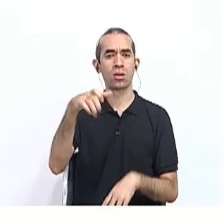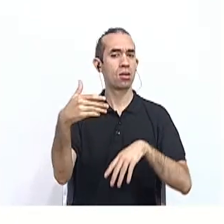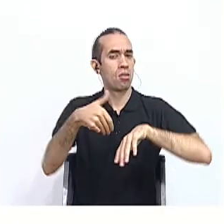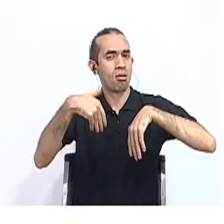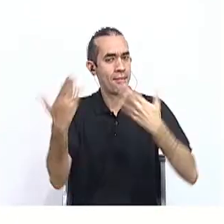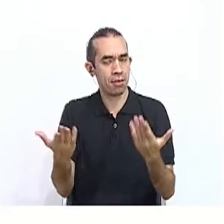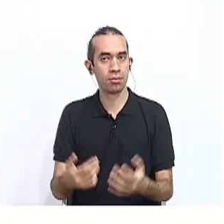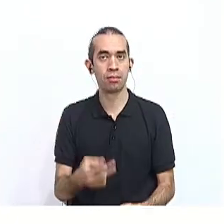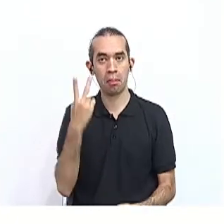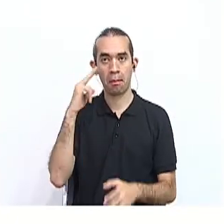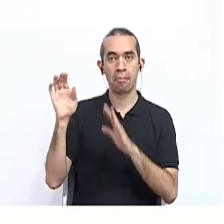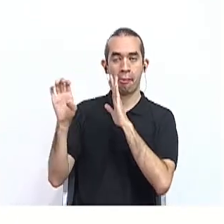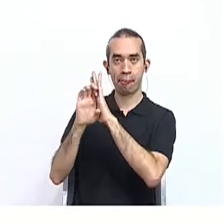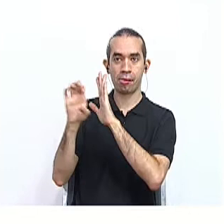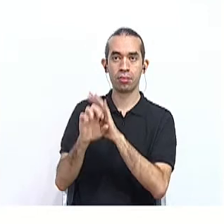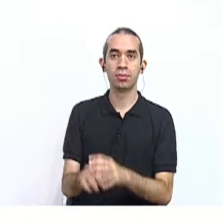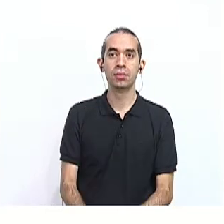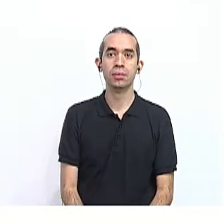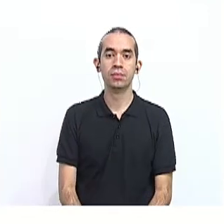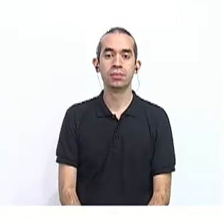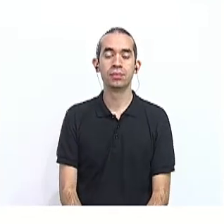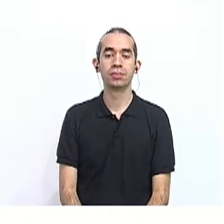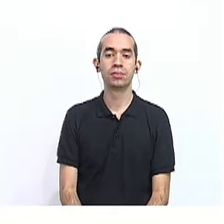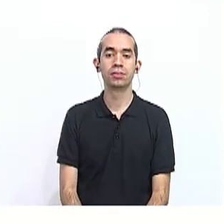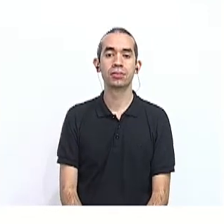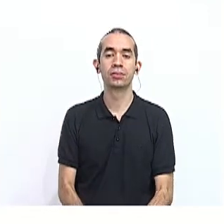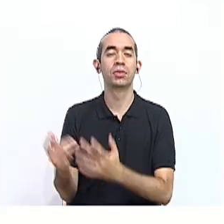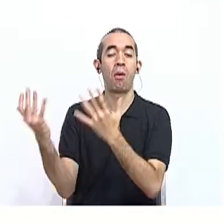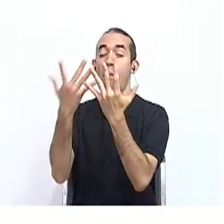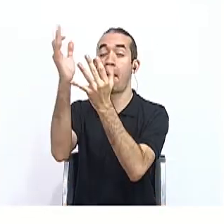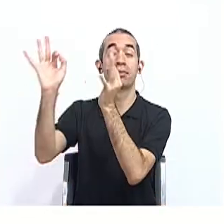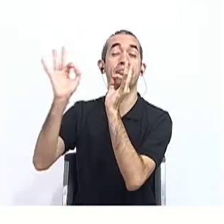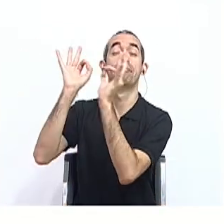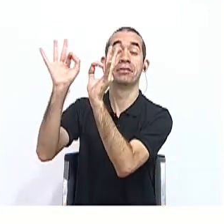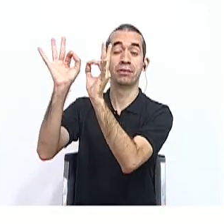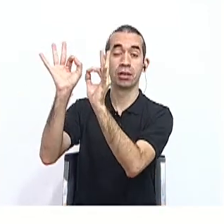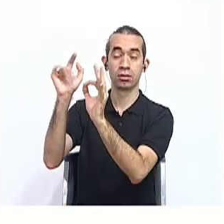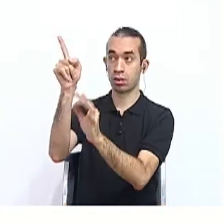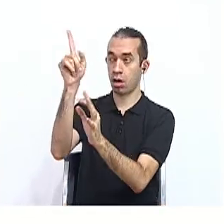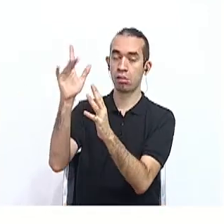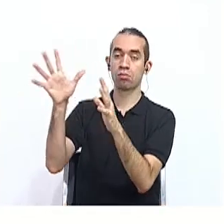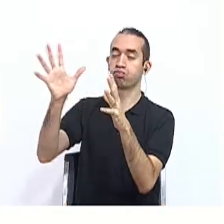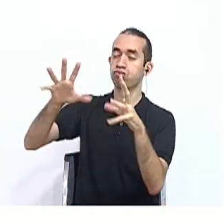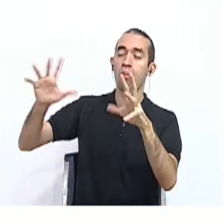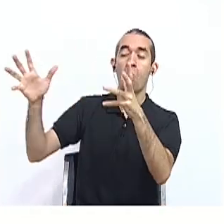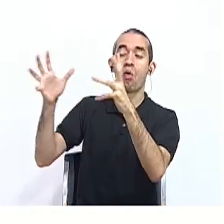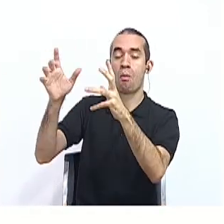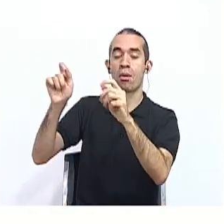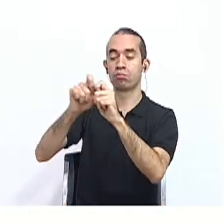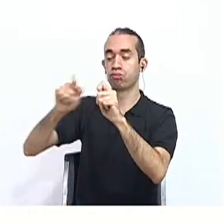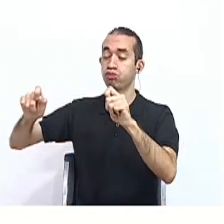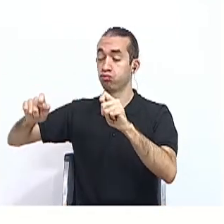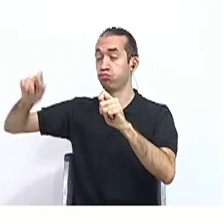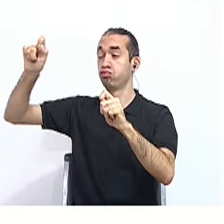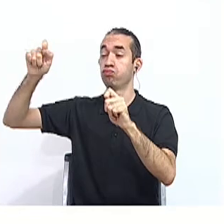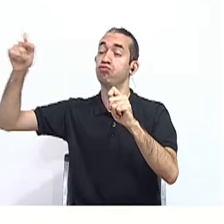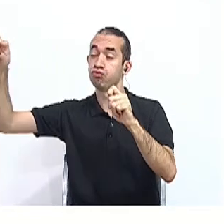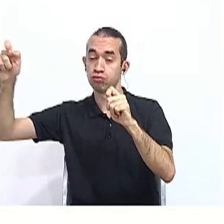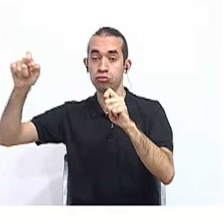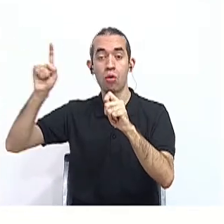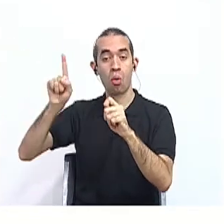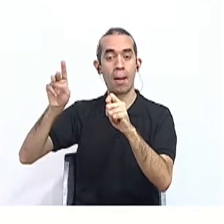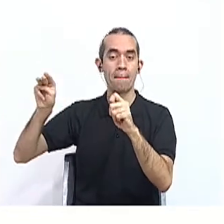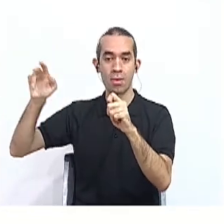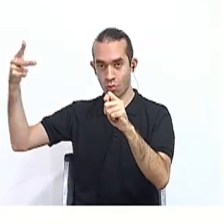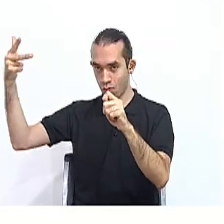Vemos este ejemplo. Un gas ideal ocupa un volumen de 1 metro cúbico. Muy bien,